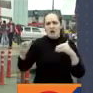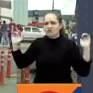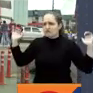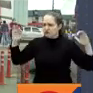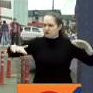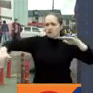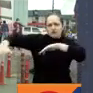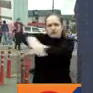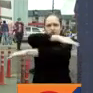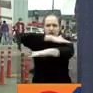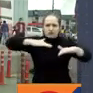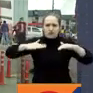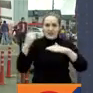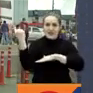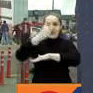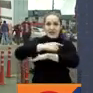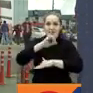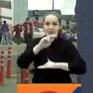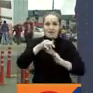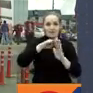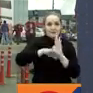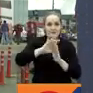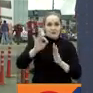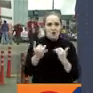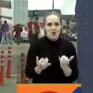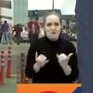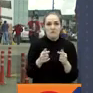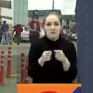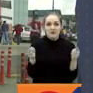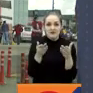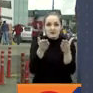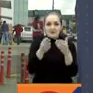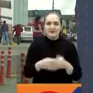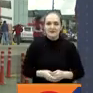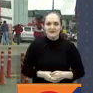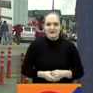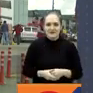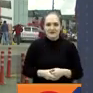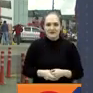Pablo Fuerman, buenas tardes. Usted con más información, adelante.